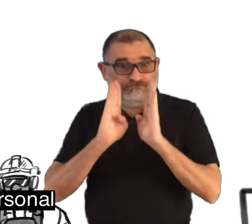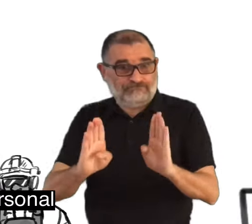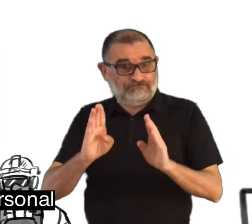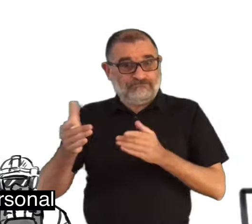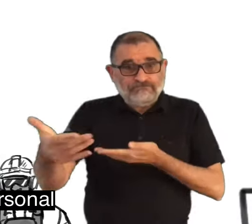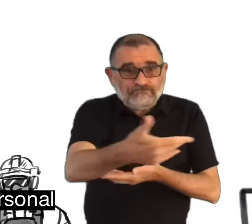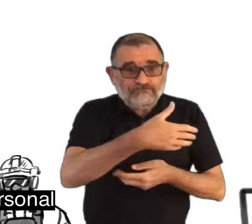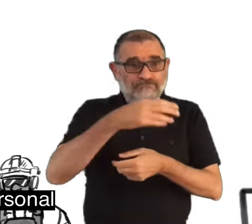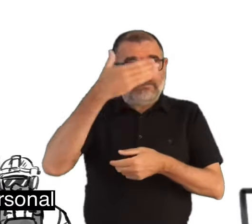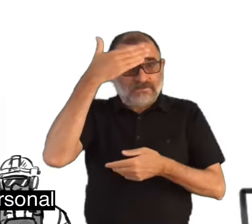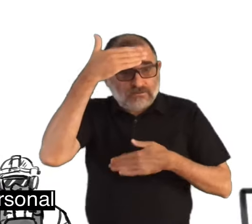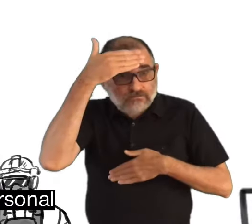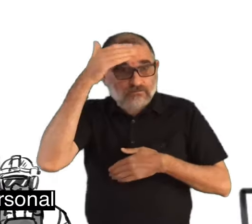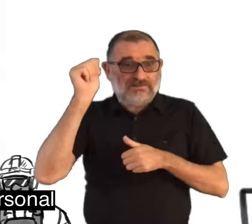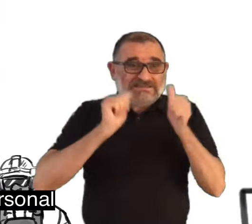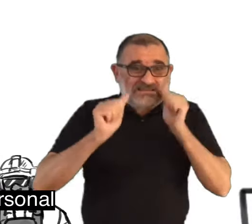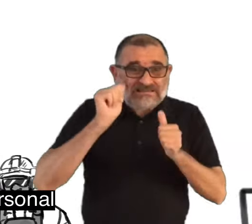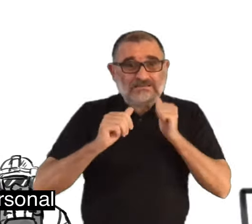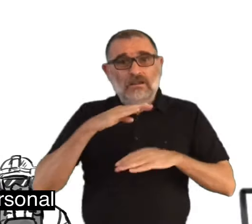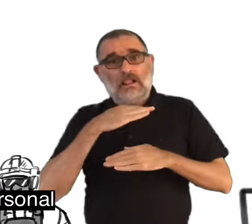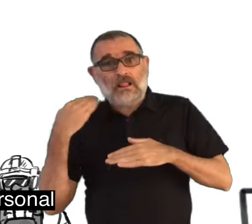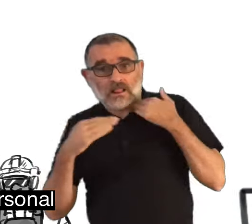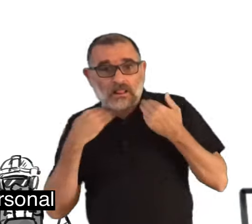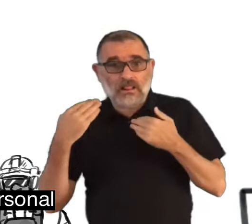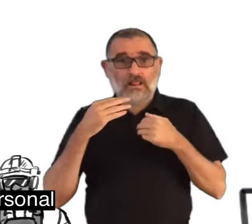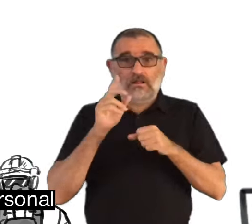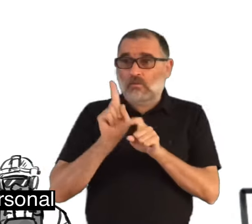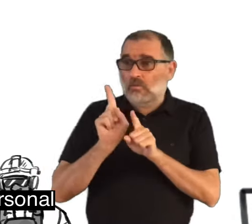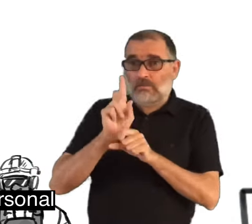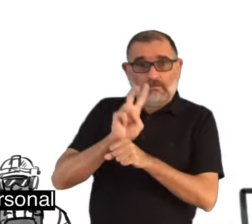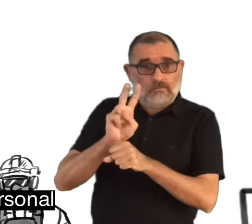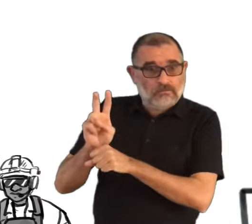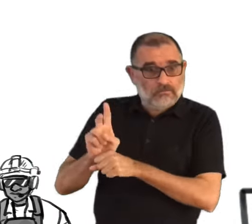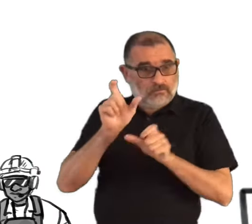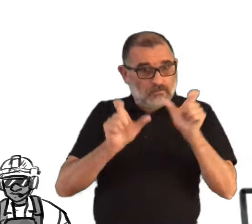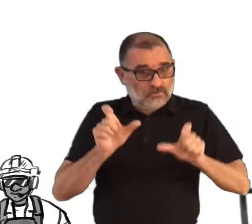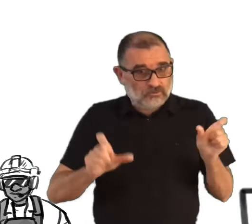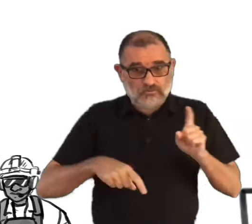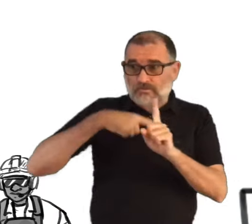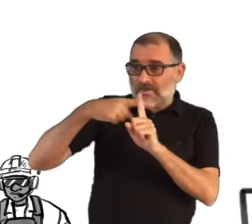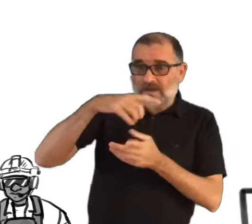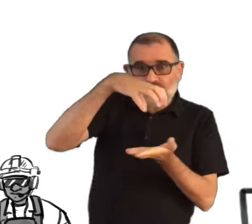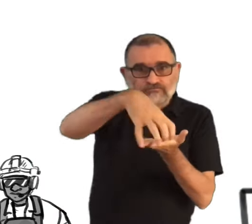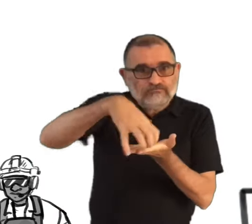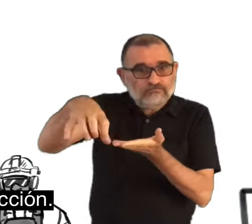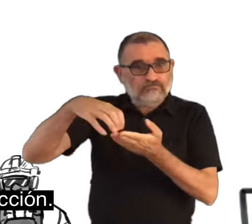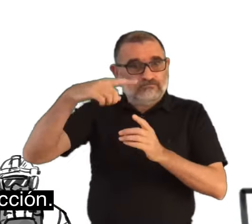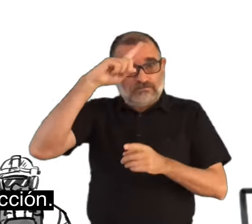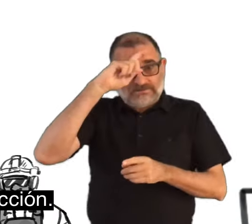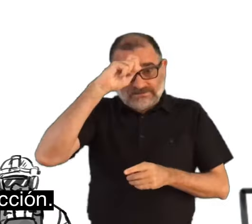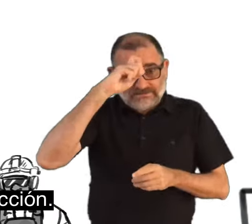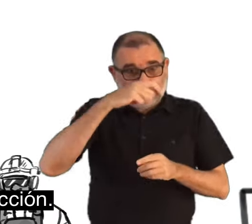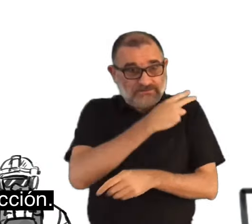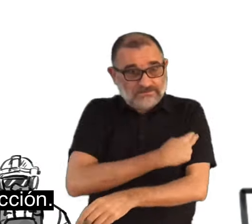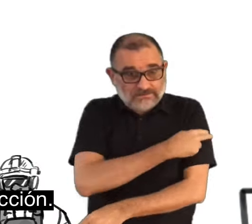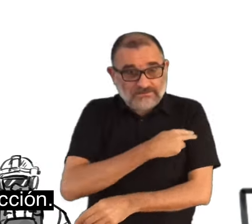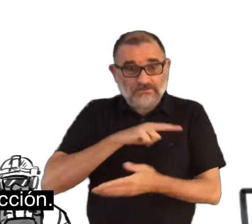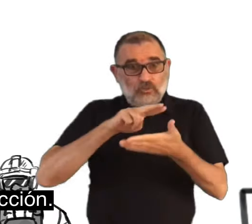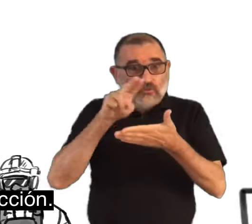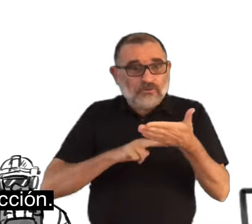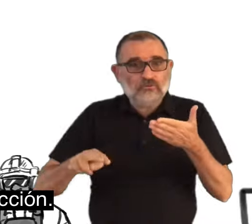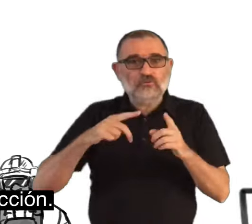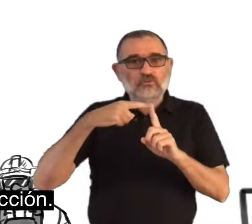recolección de los enfermos, heridos y fallecidos, así como la protección del personal y las instalaciones de salud. El convenio reconoce la